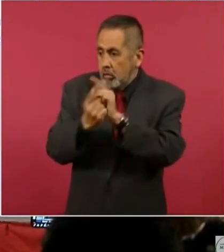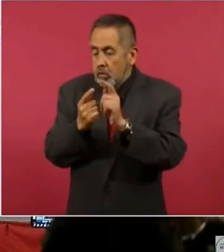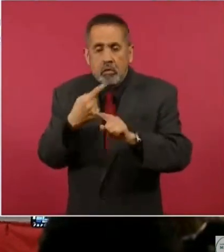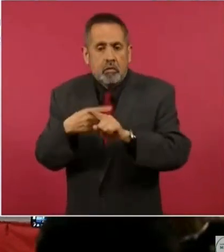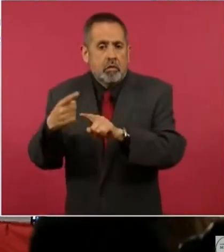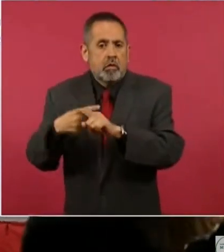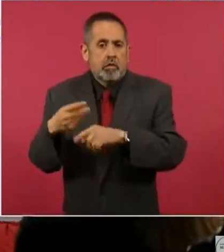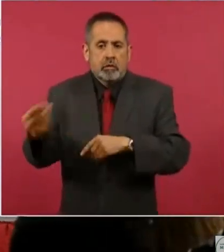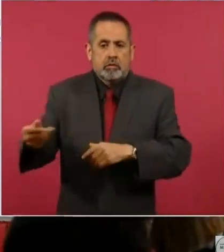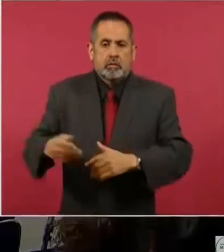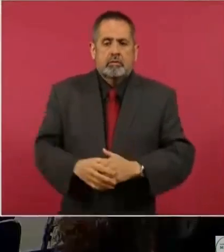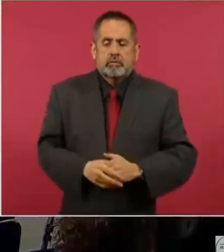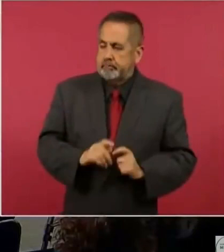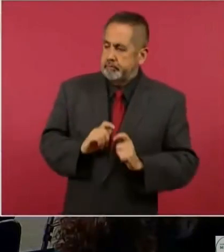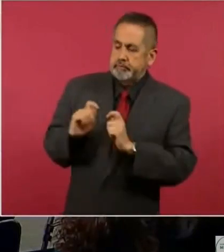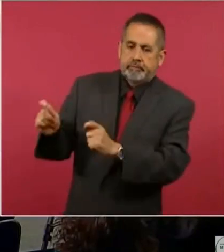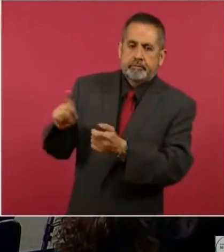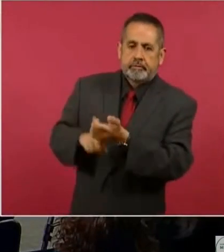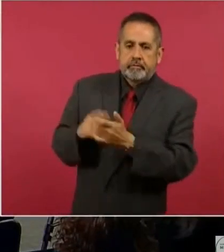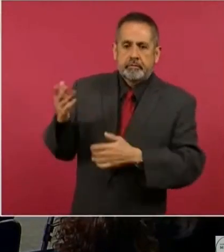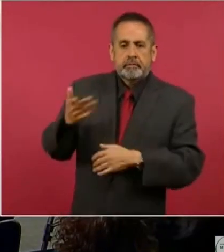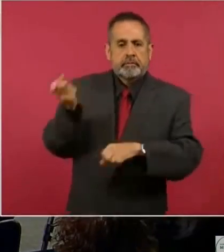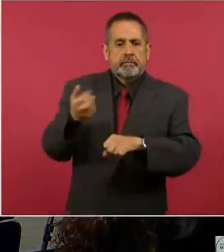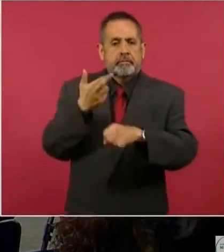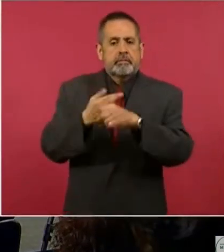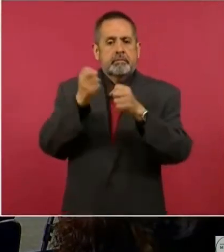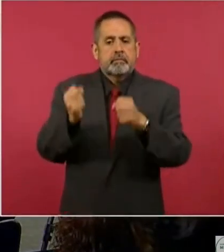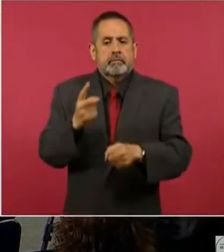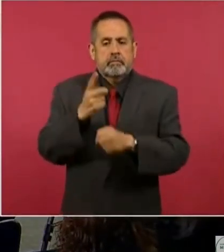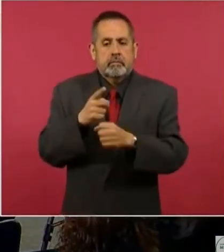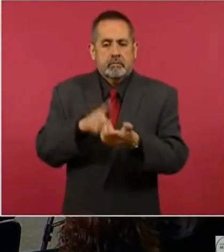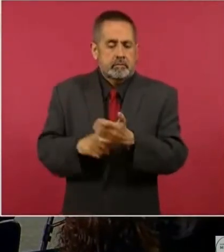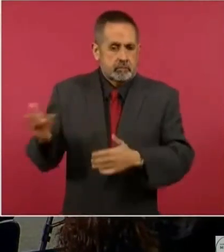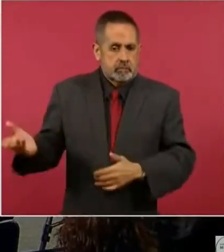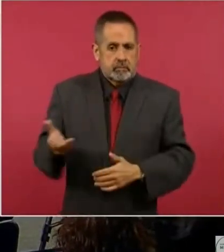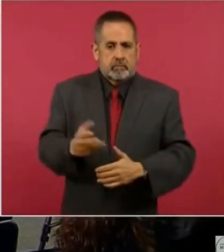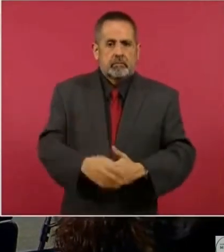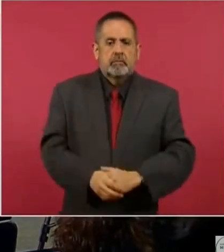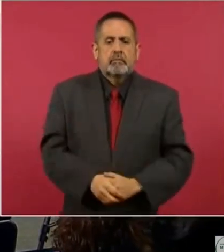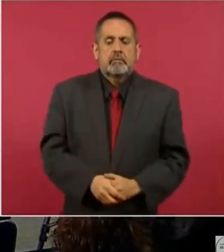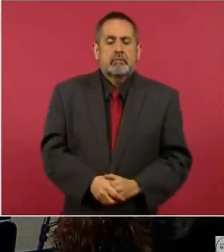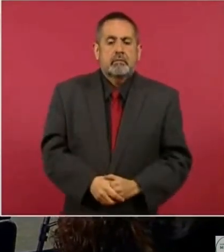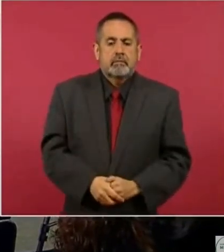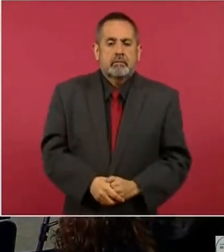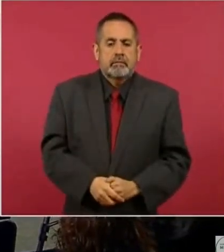naturaleza. Cedo la palabra a la secretaria de Seguridad y Protección Ciudadana.